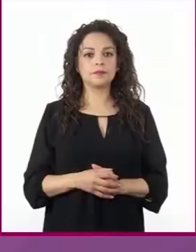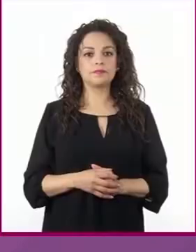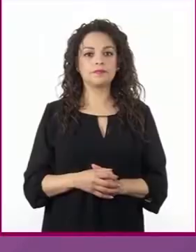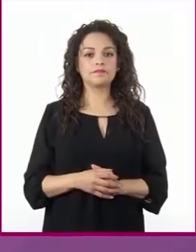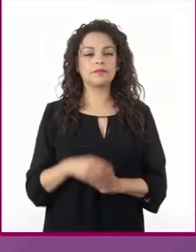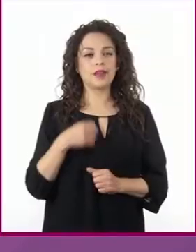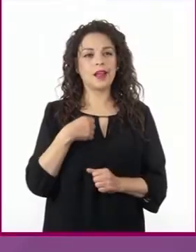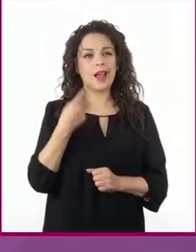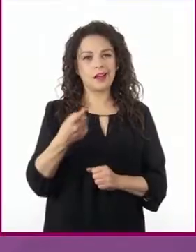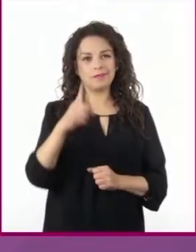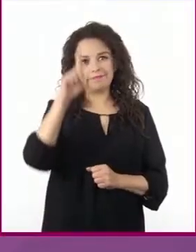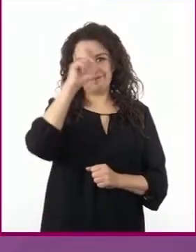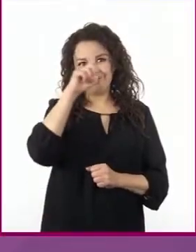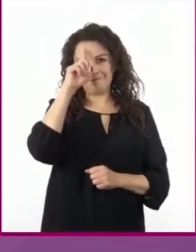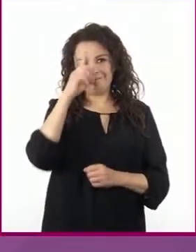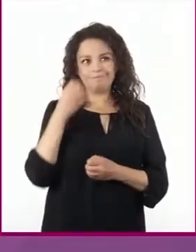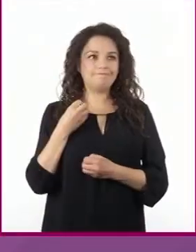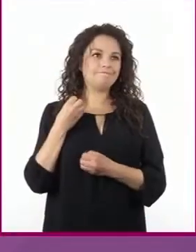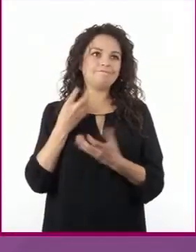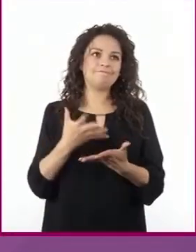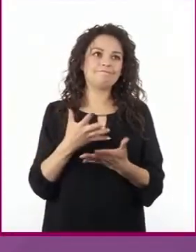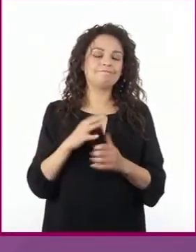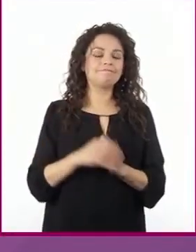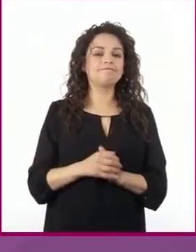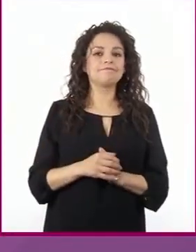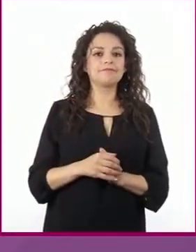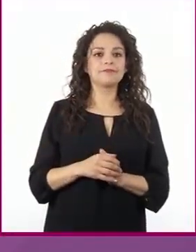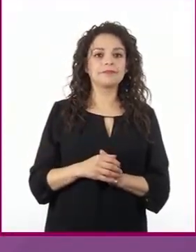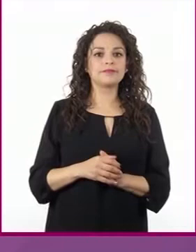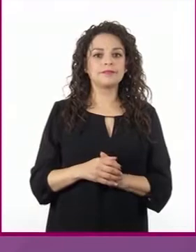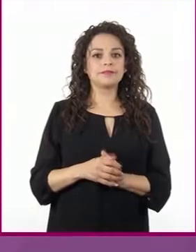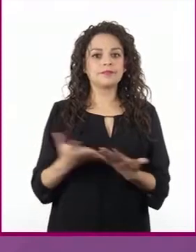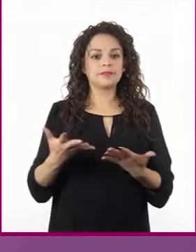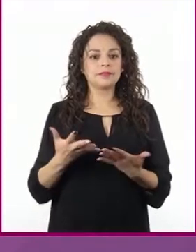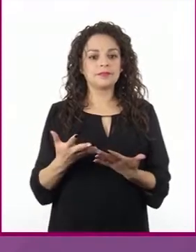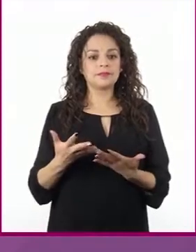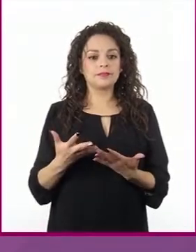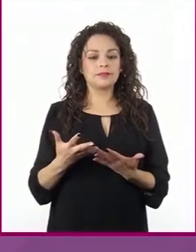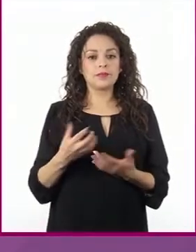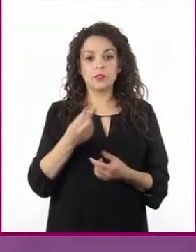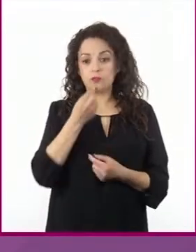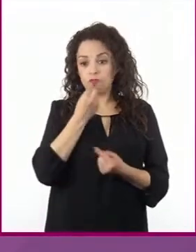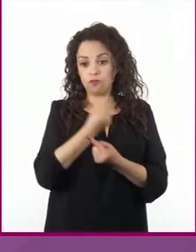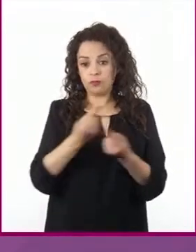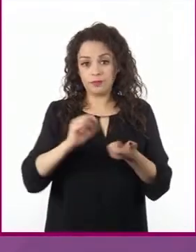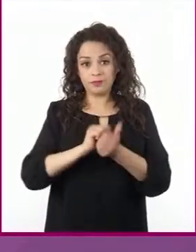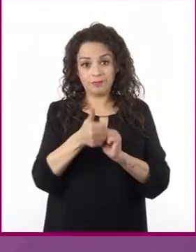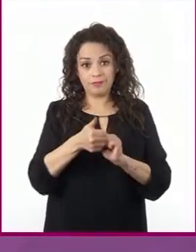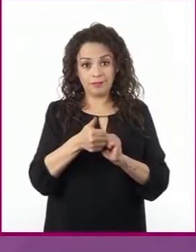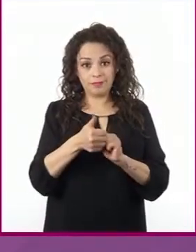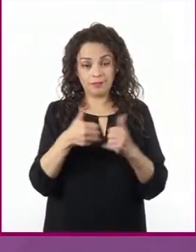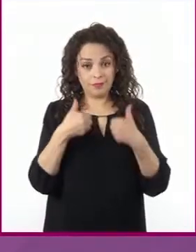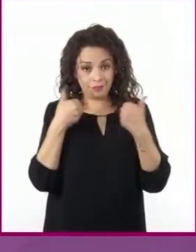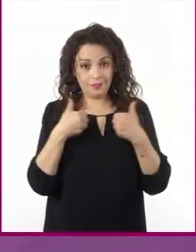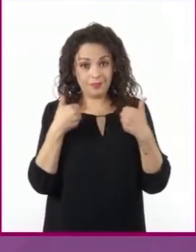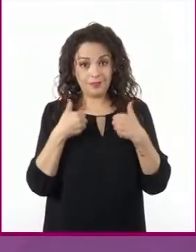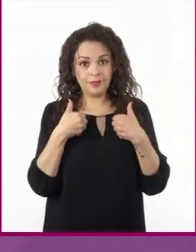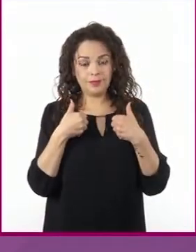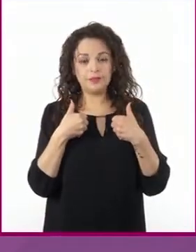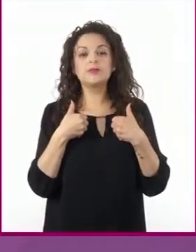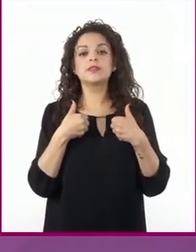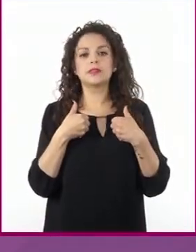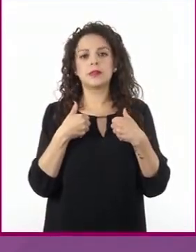Yo le recomendaría a gente de adolescentes, a gente joven, biografías de